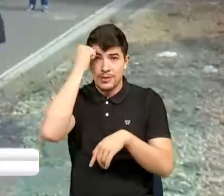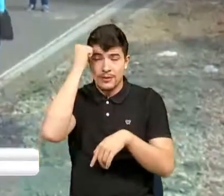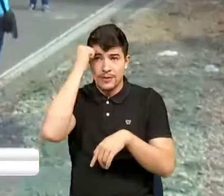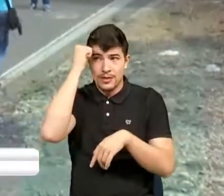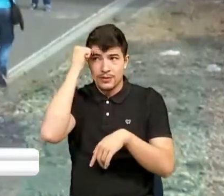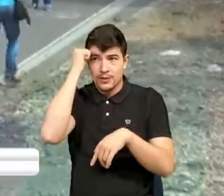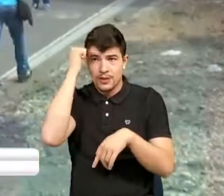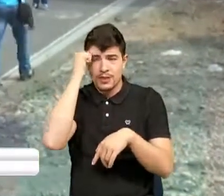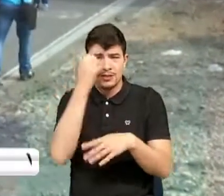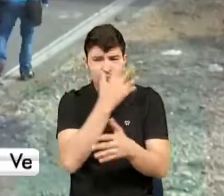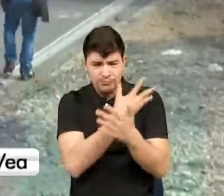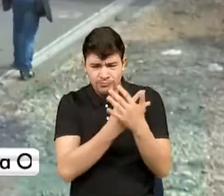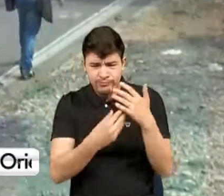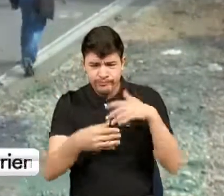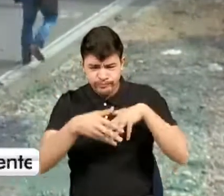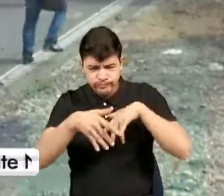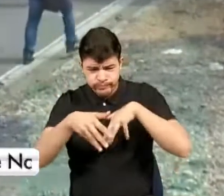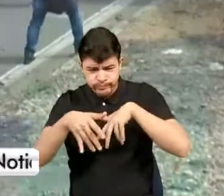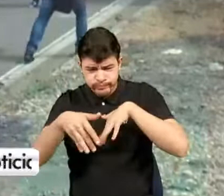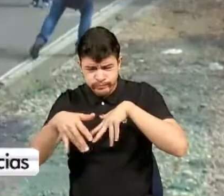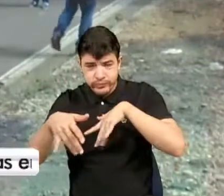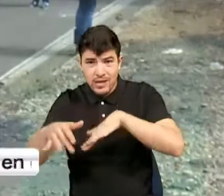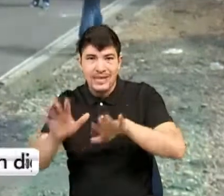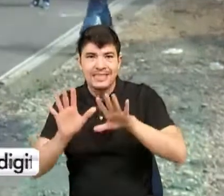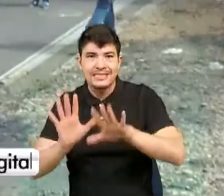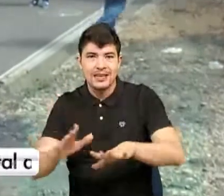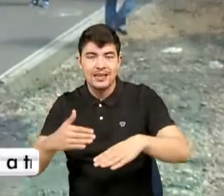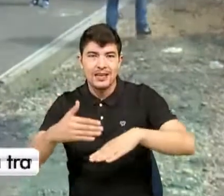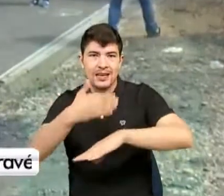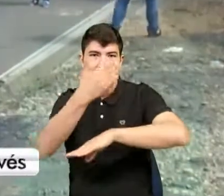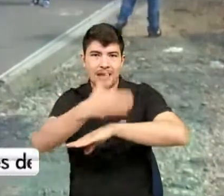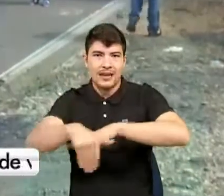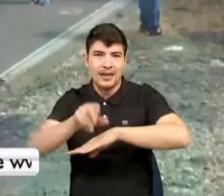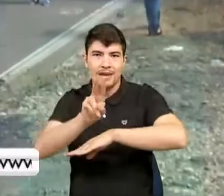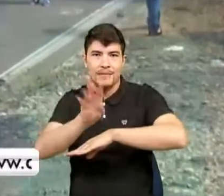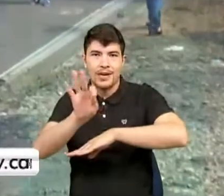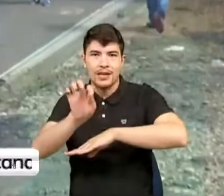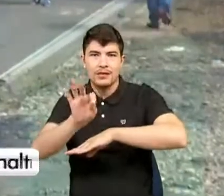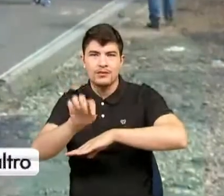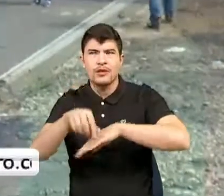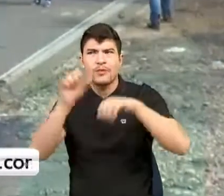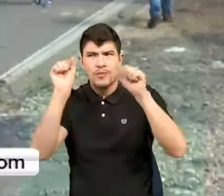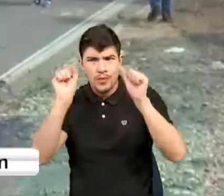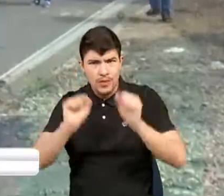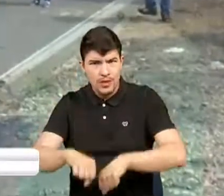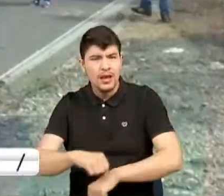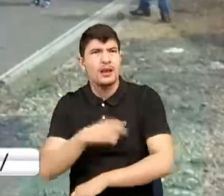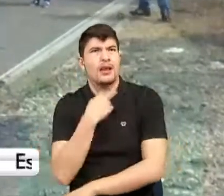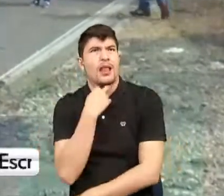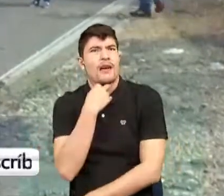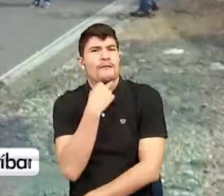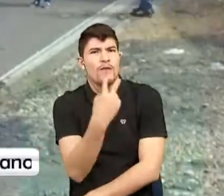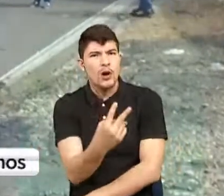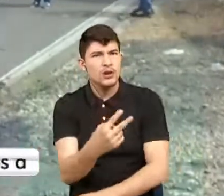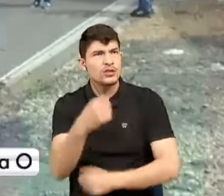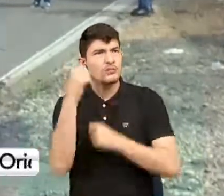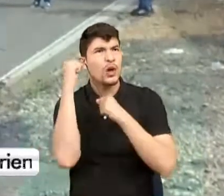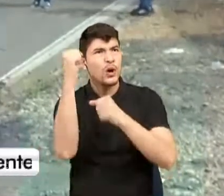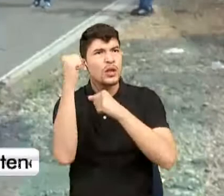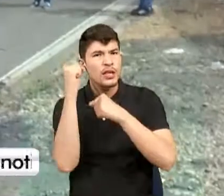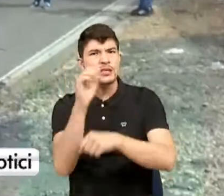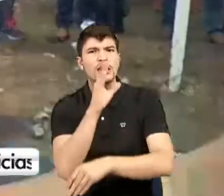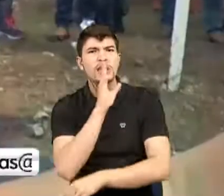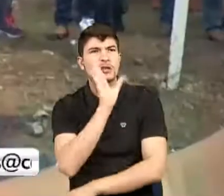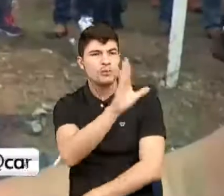han venido haciendo cierres intermitentes de la carrera 28 para seguir levantando su voz de protesta al gobierno